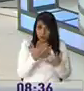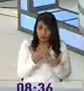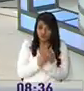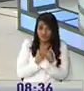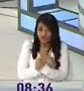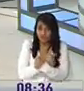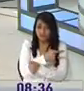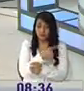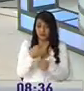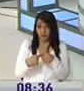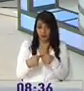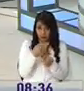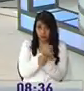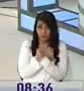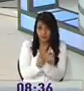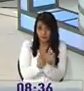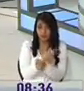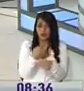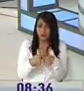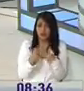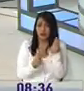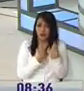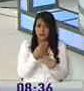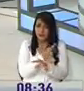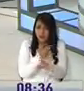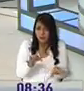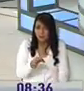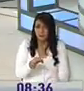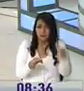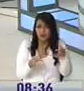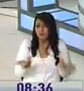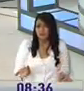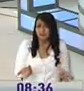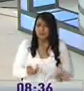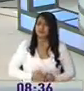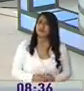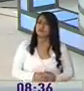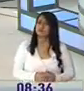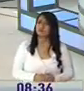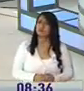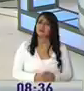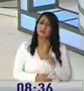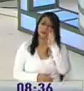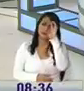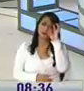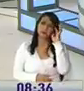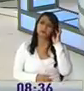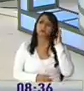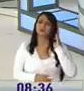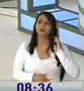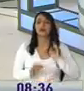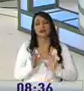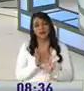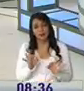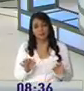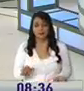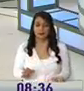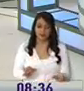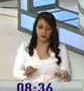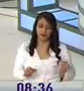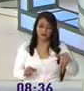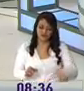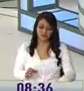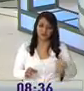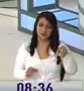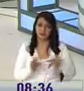su a su ciudad a Quito y limpie también la calle para que no haya estos problemas too o sea limpiar veredas sumideros y aparte de